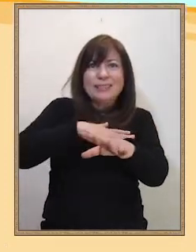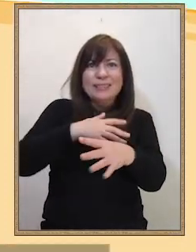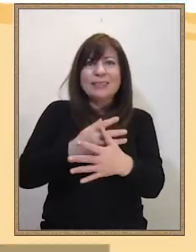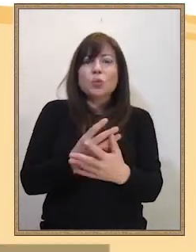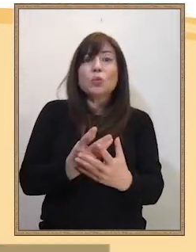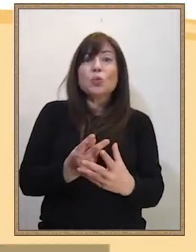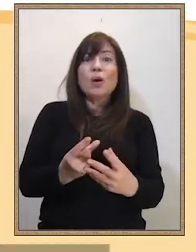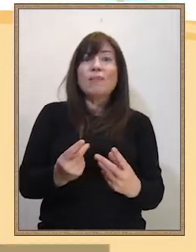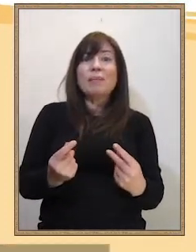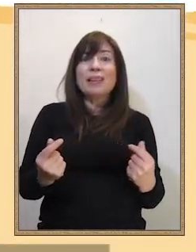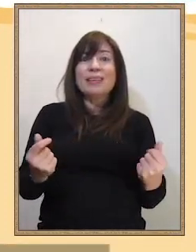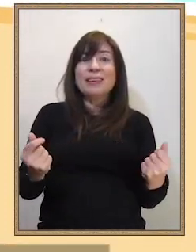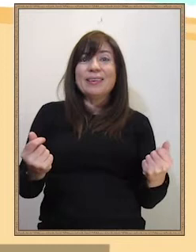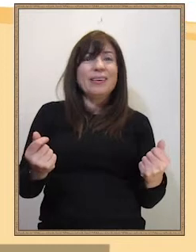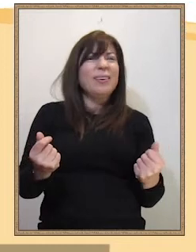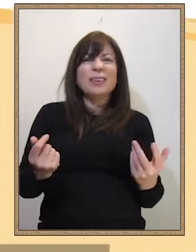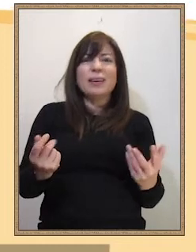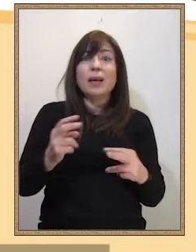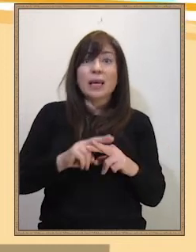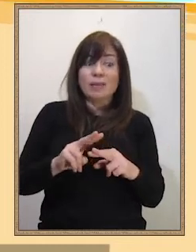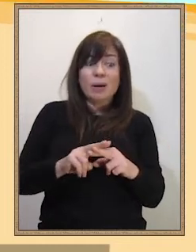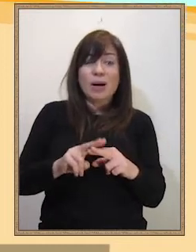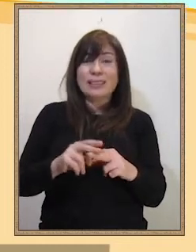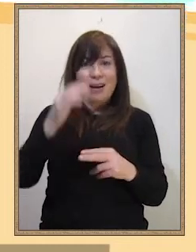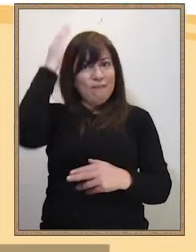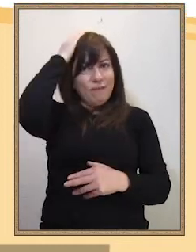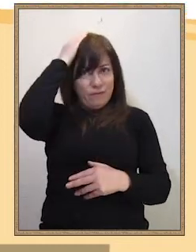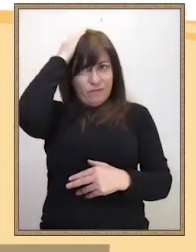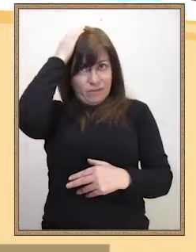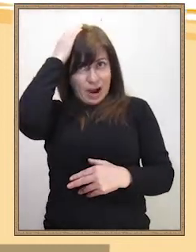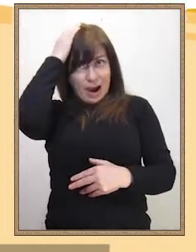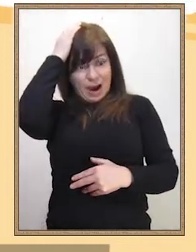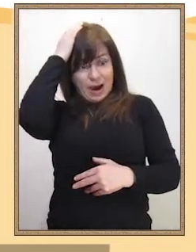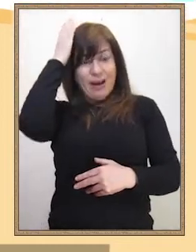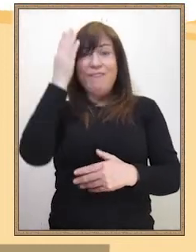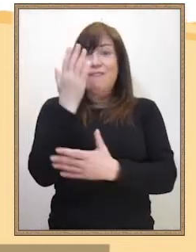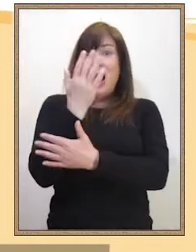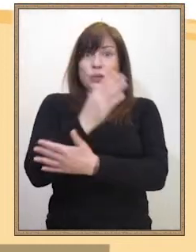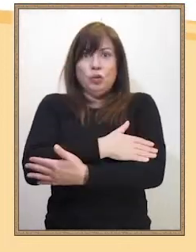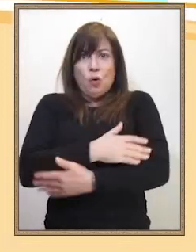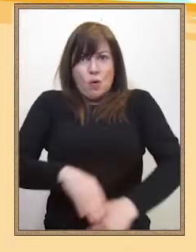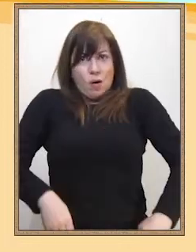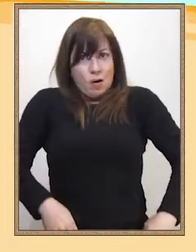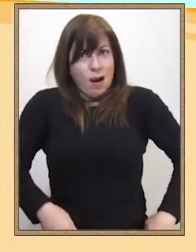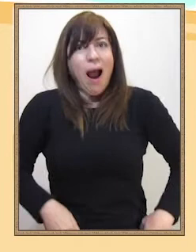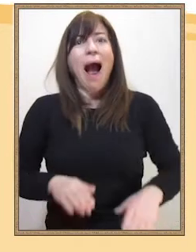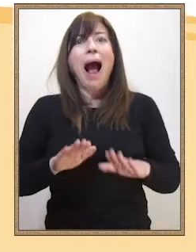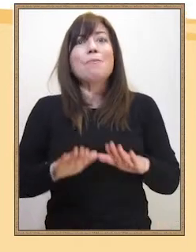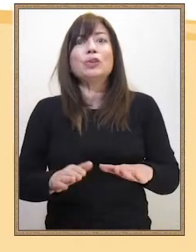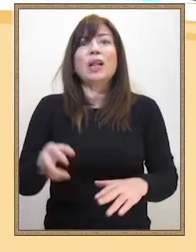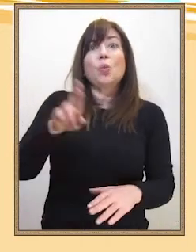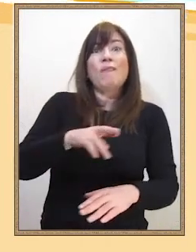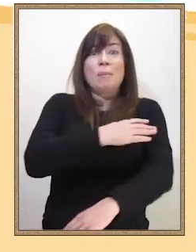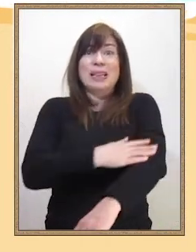Y suavemente vamos a bajar nuestra cabeza, nuestros brazos, apoyando nuevamente los